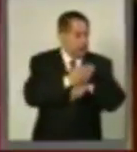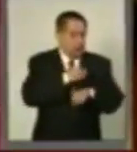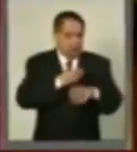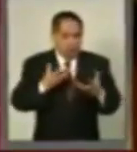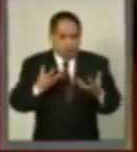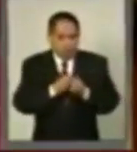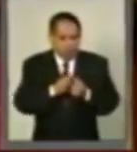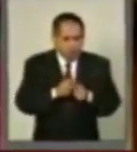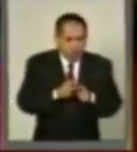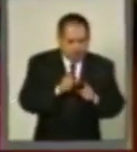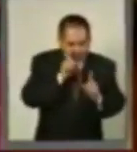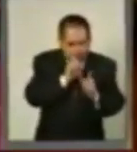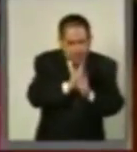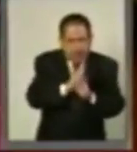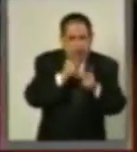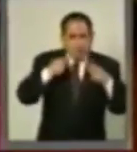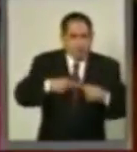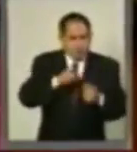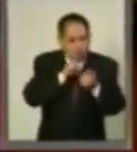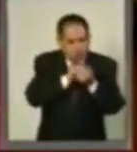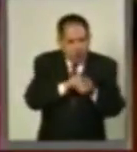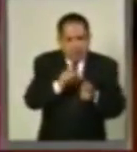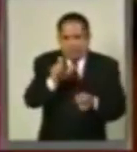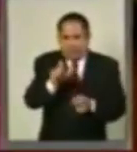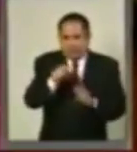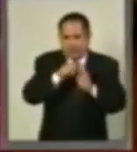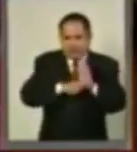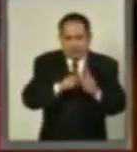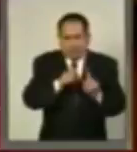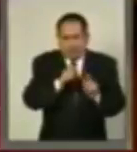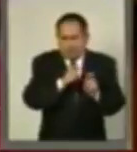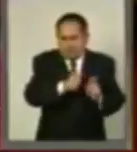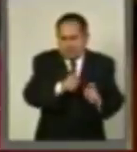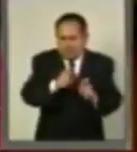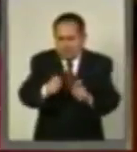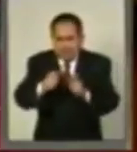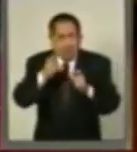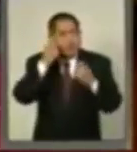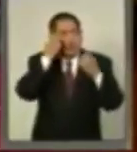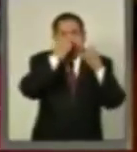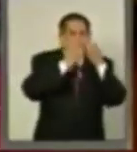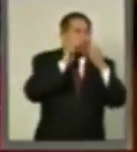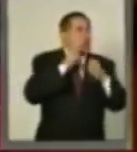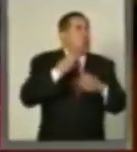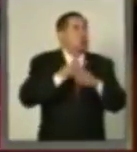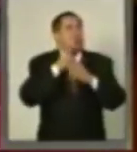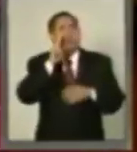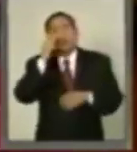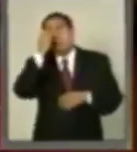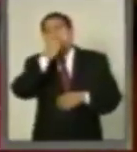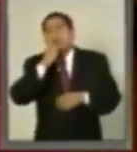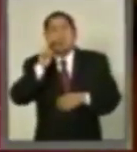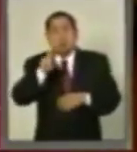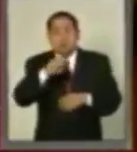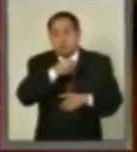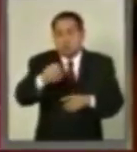municipios, a entregar tarjetas. Vamos juntos a checar, a revisar, para que la reconstrucción se haga y se haga